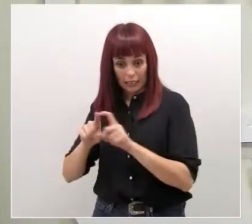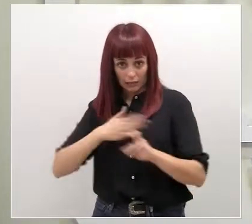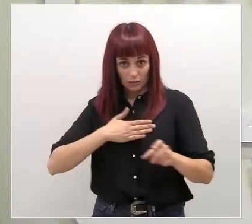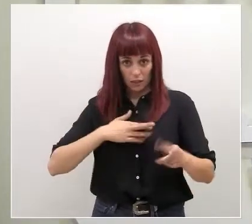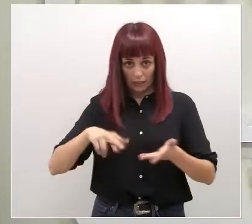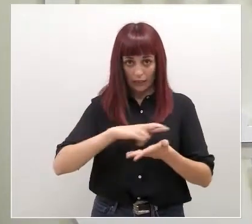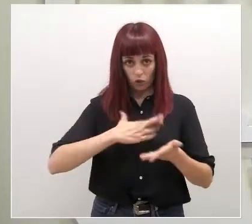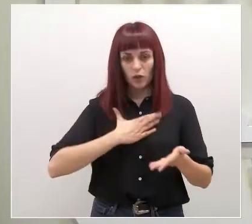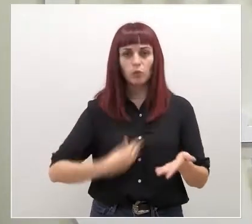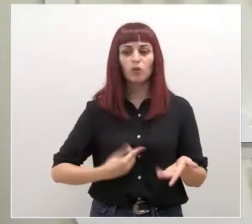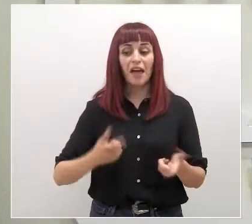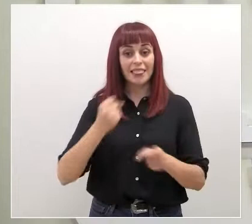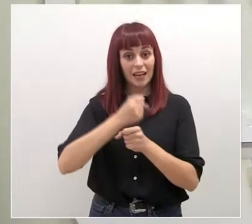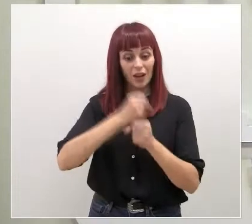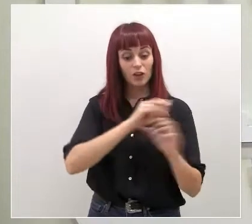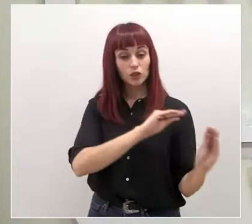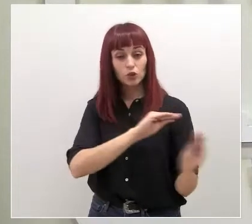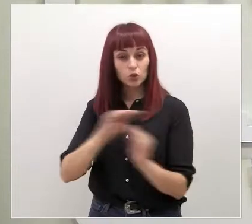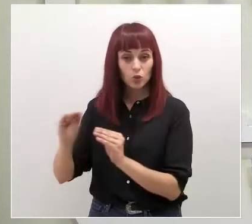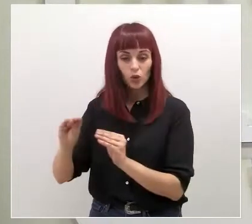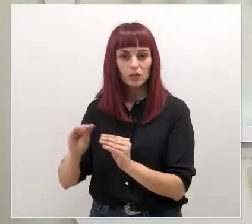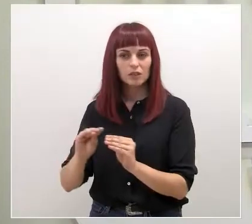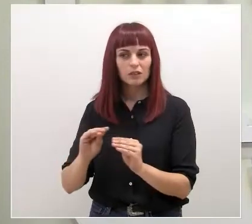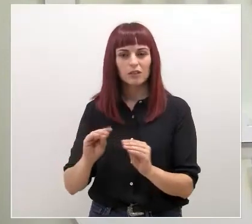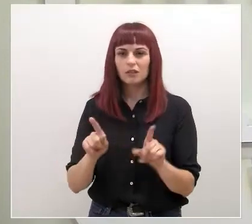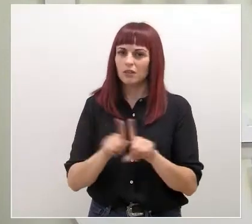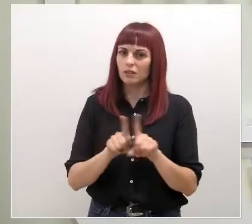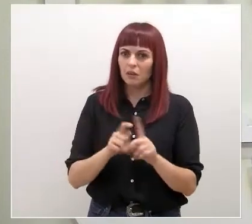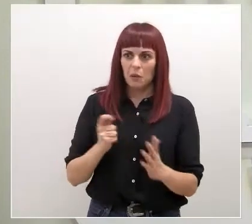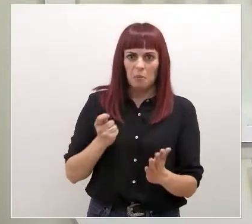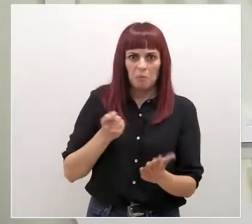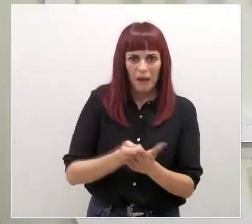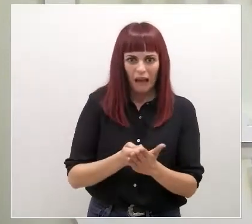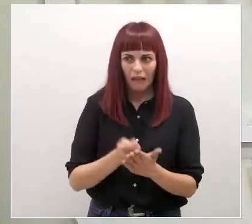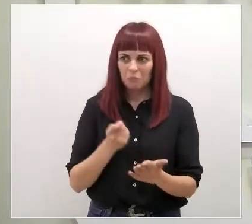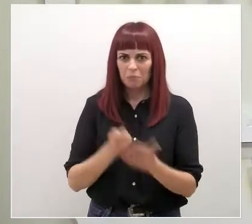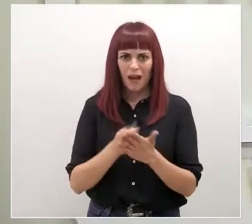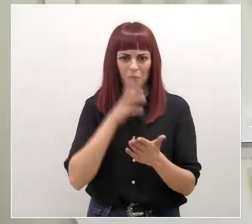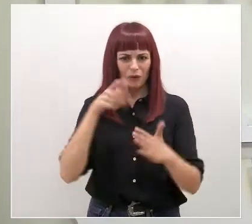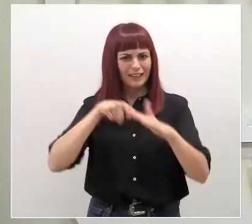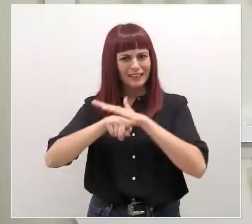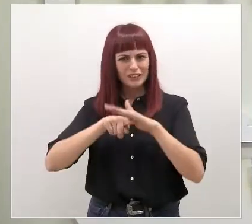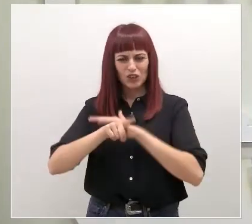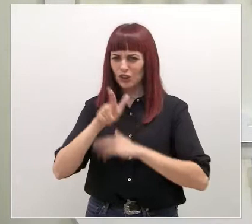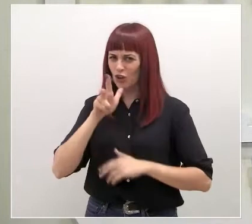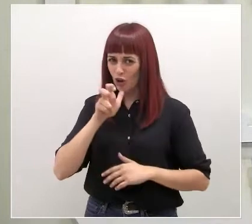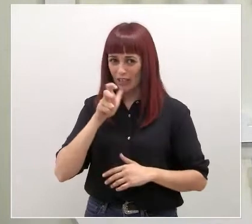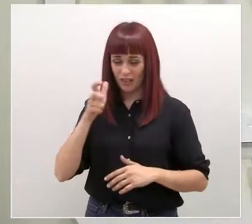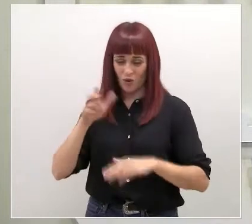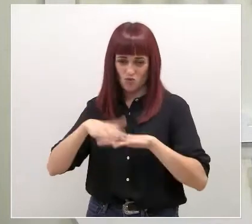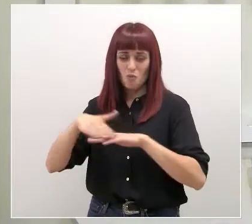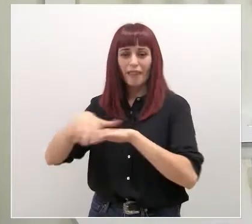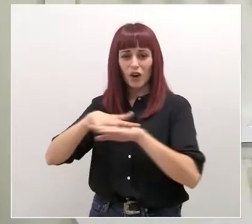la región de Murcia y sus trabajadores no paguen las ocurrencias y la pésima gestión de un Gobierno